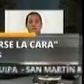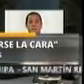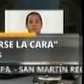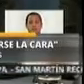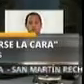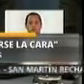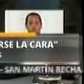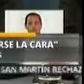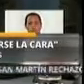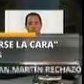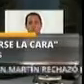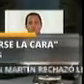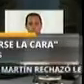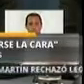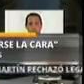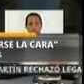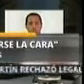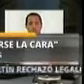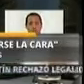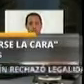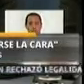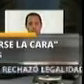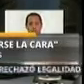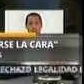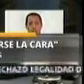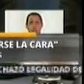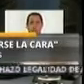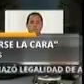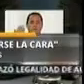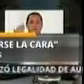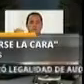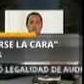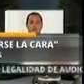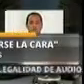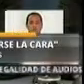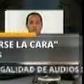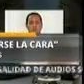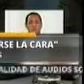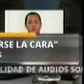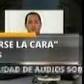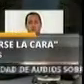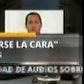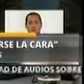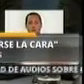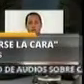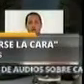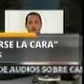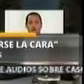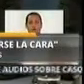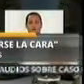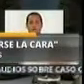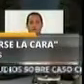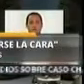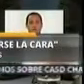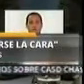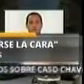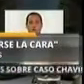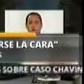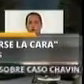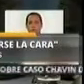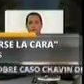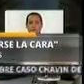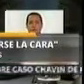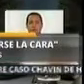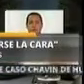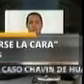de Justicia, quien estuvo acompañado del entonces agente del caso ante la Corte Interamericana, el doctor Pedro Cateriano.